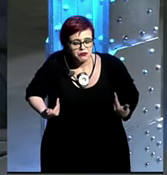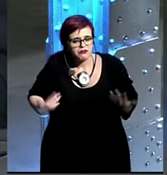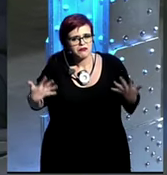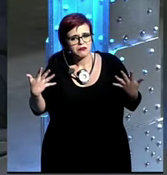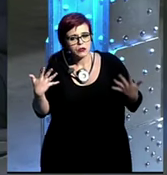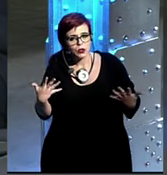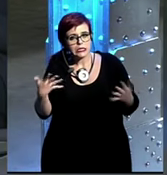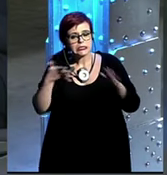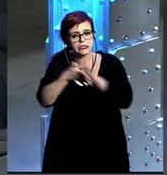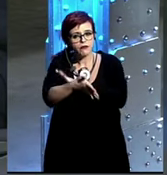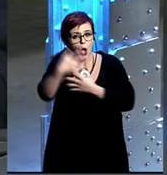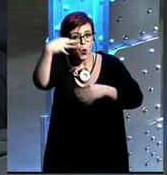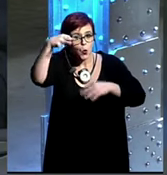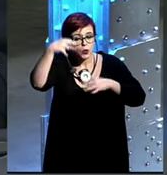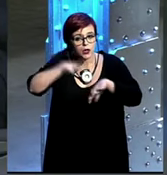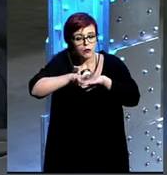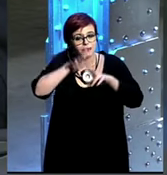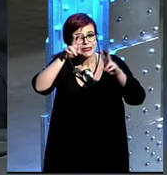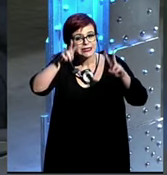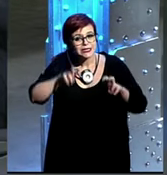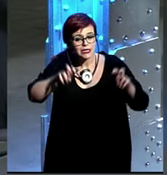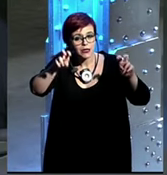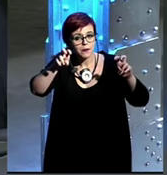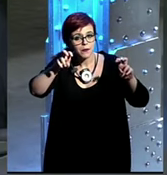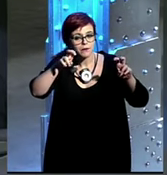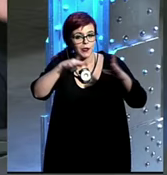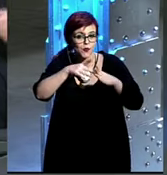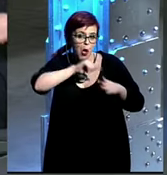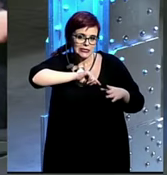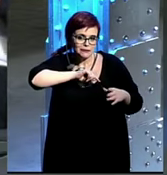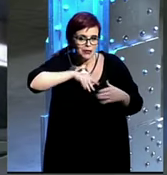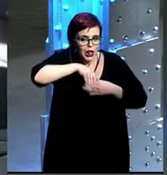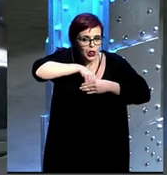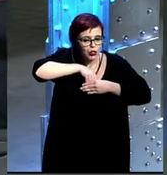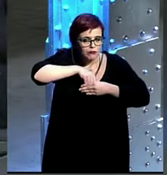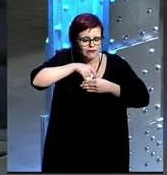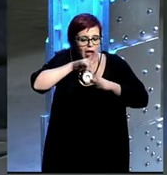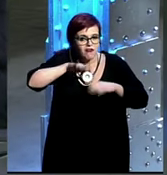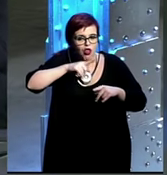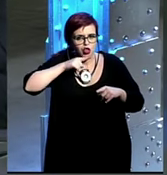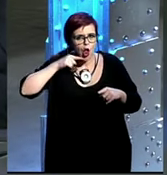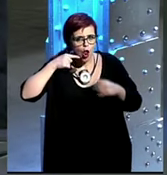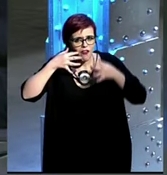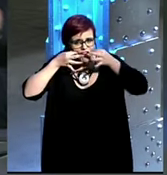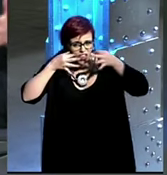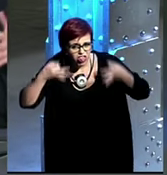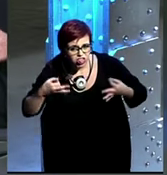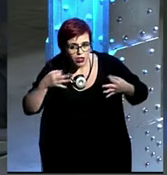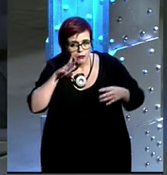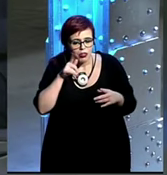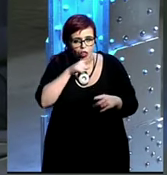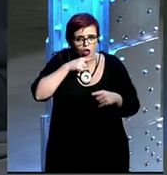no solo es una cosa, digamos, del espíritu, sino que empiezas a dolerte aquí o te duele acá o